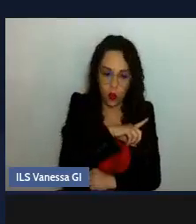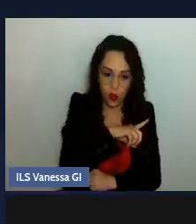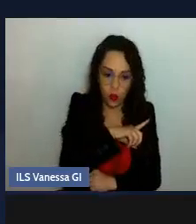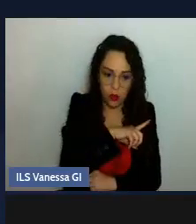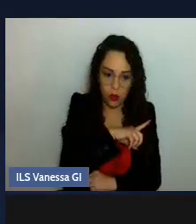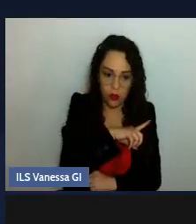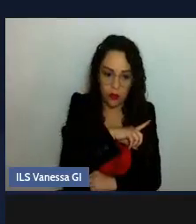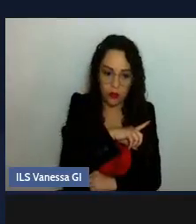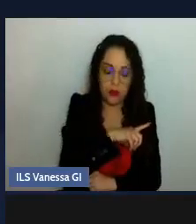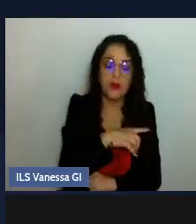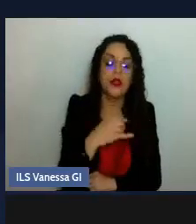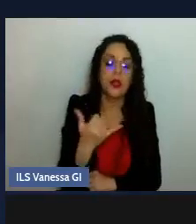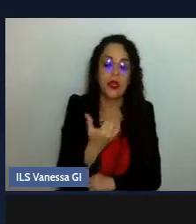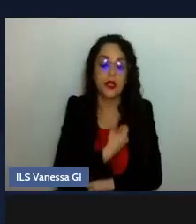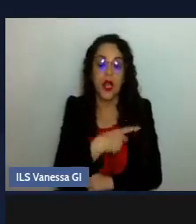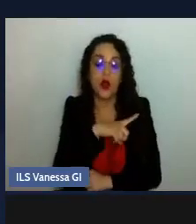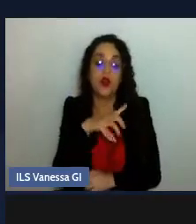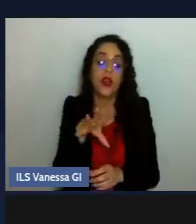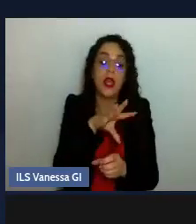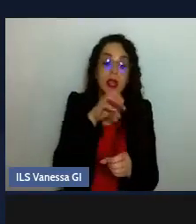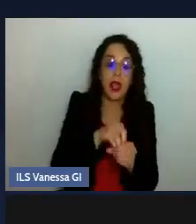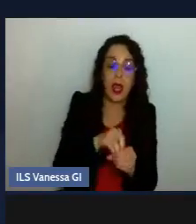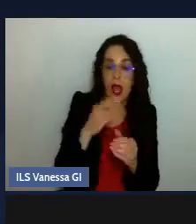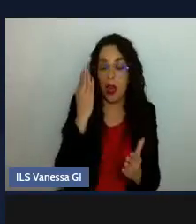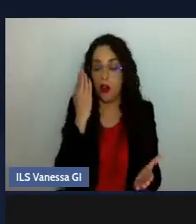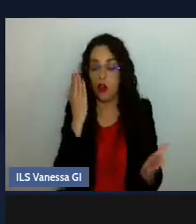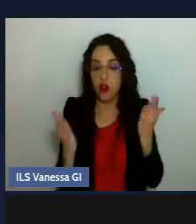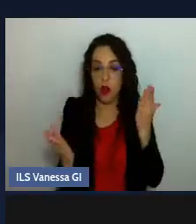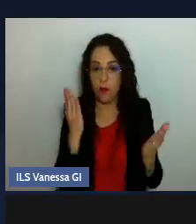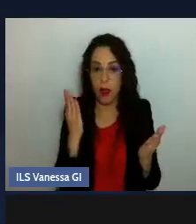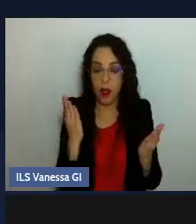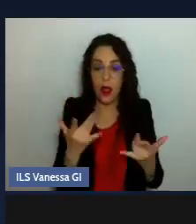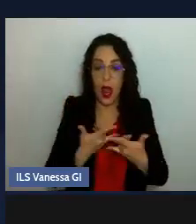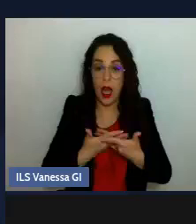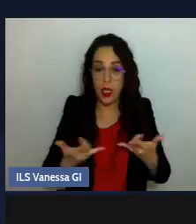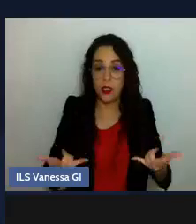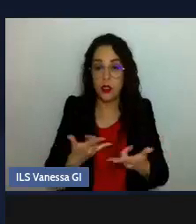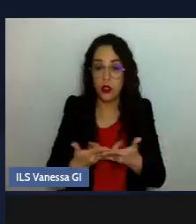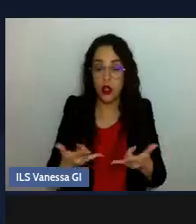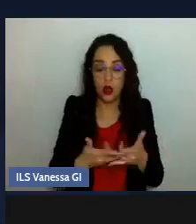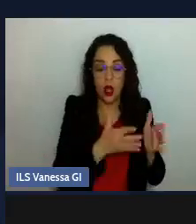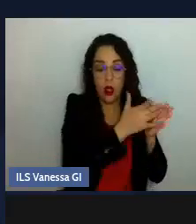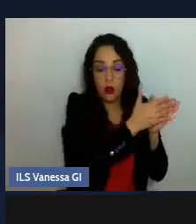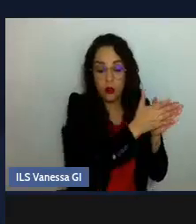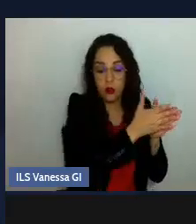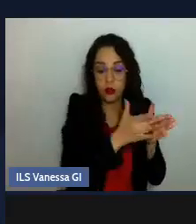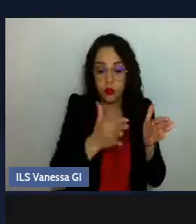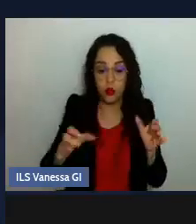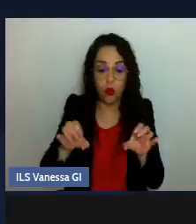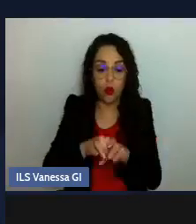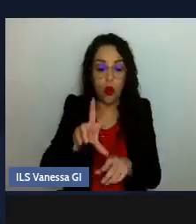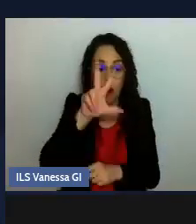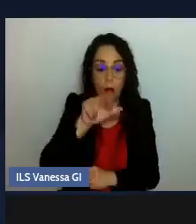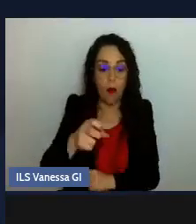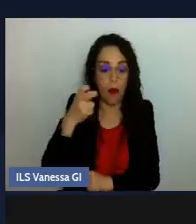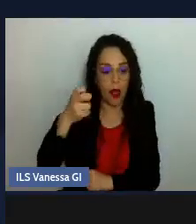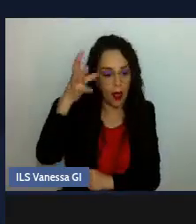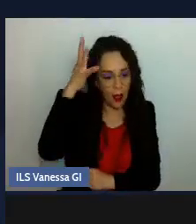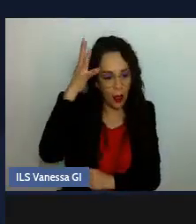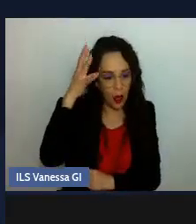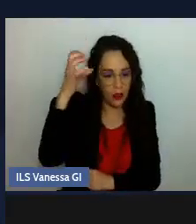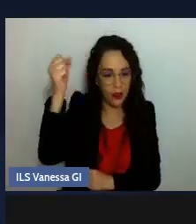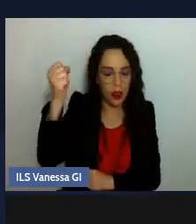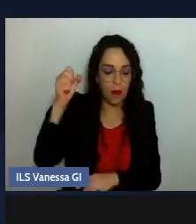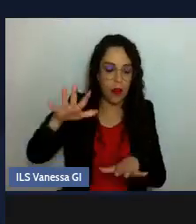salud integral. Hemos visto parte de la historia, cómo a poco ha ido avanzando este concepto hasta llegar a lo que hoy tenemos